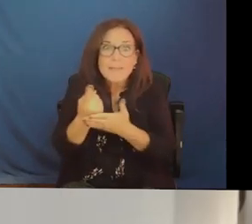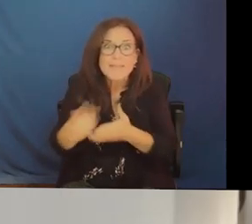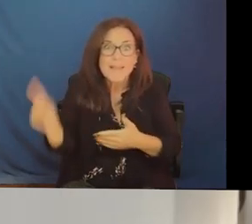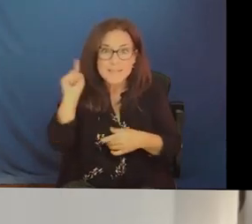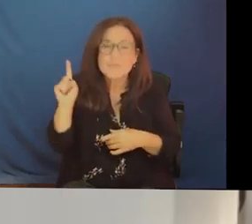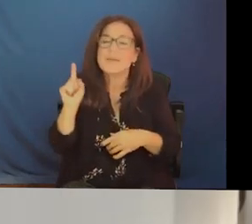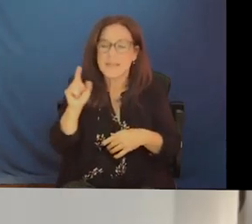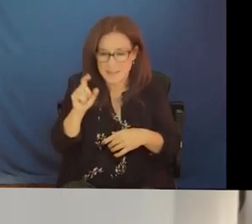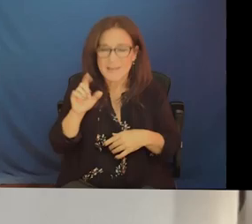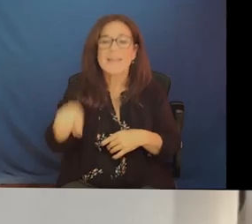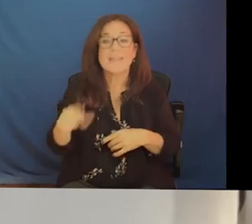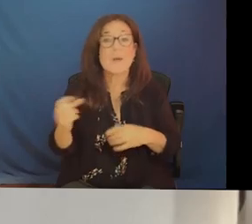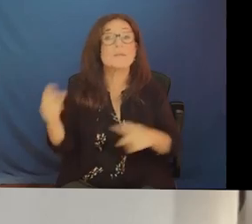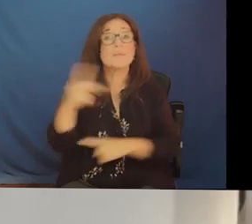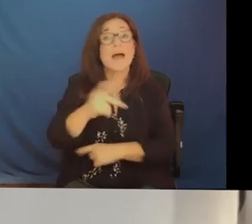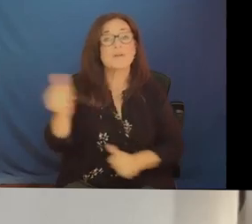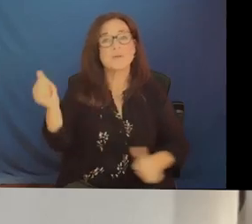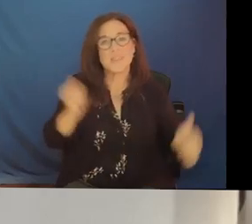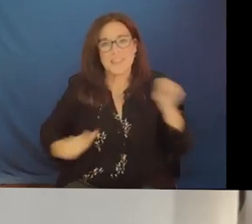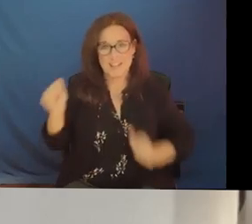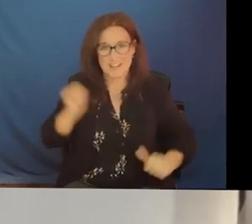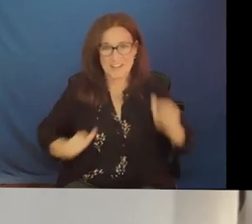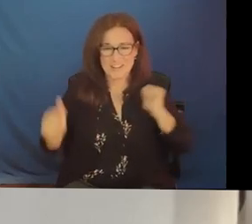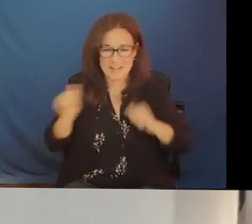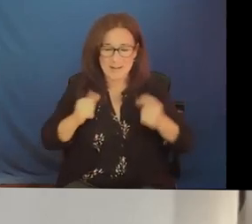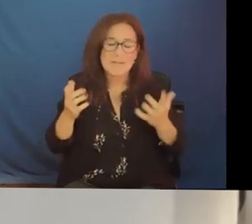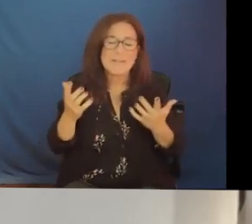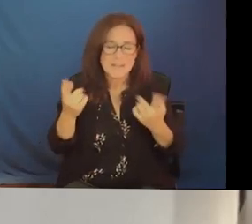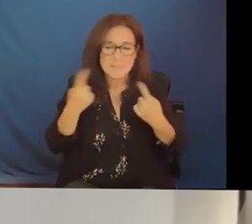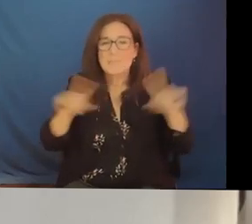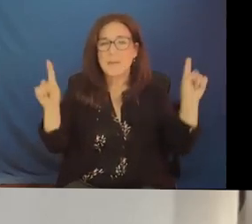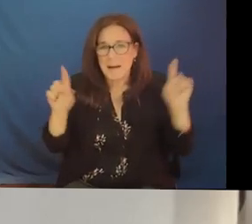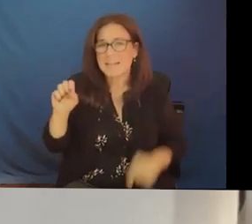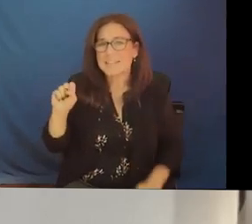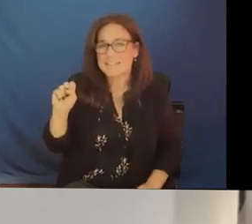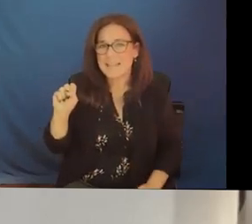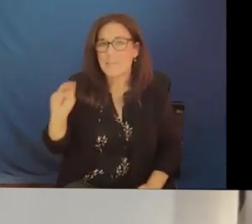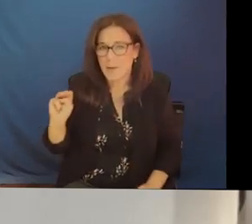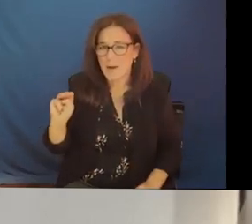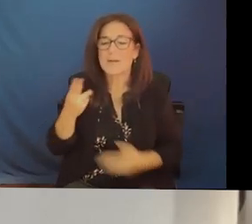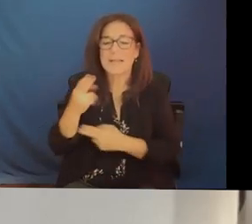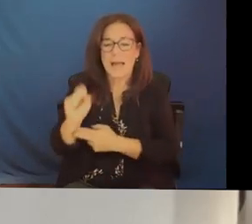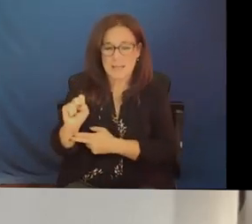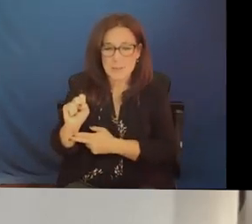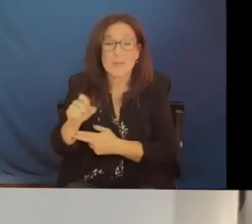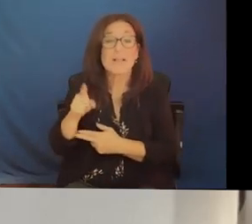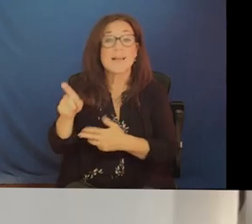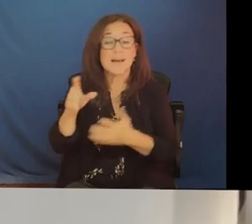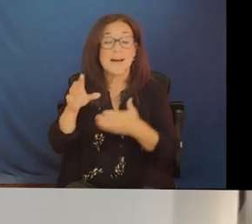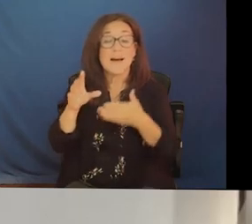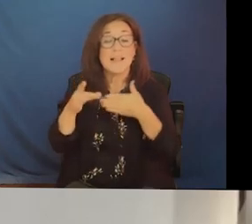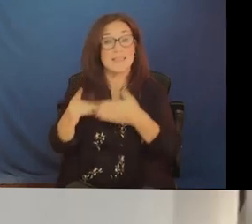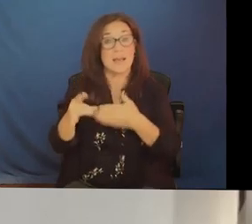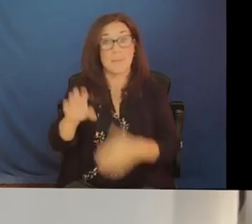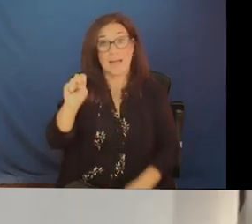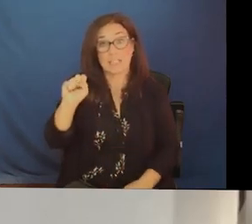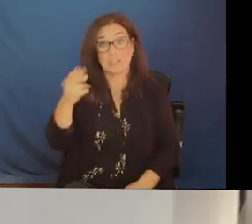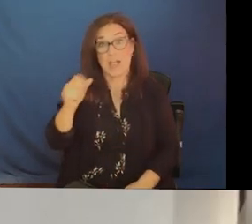hito y este fue el regreso a las artes escénicas san marcos' high school y sus estudiantes bajo la dirección de